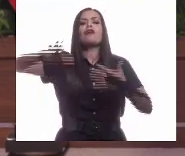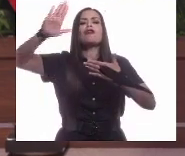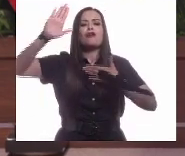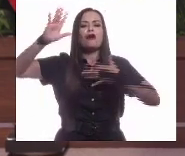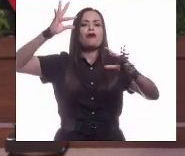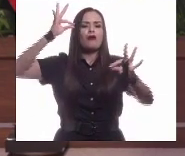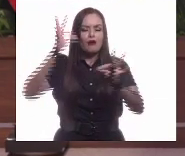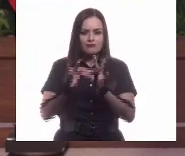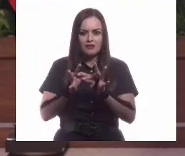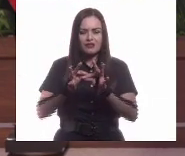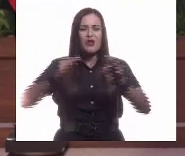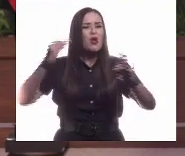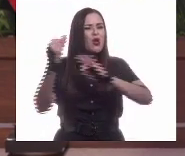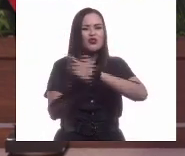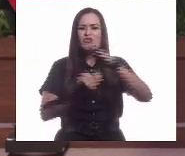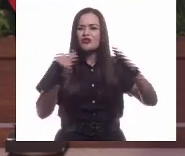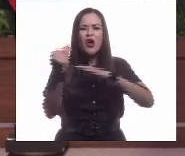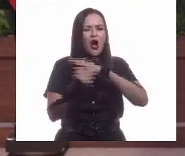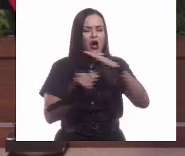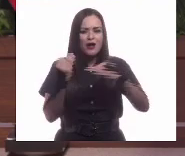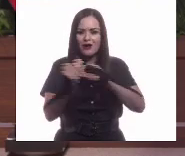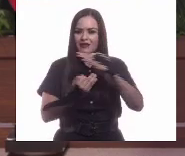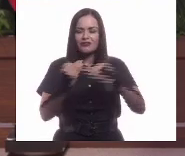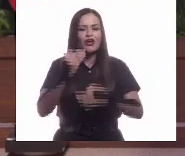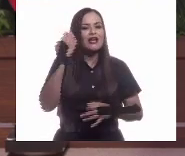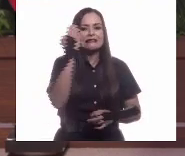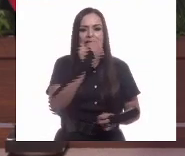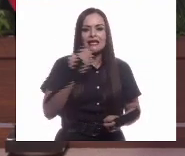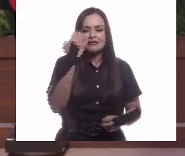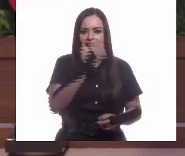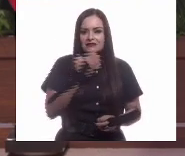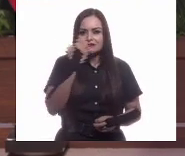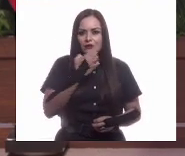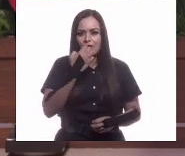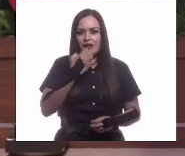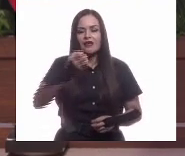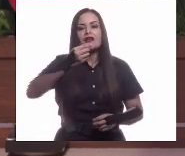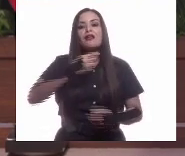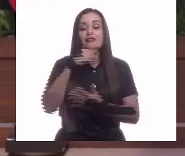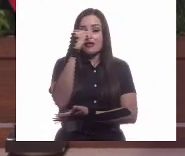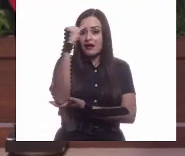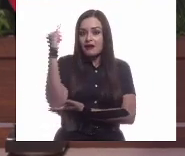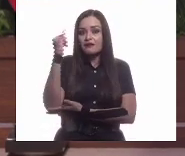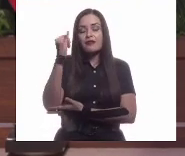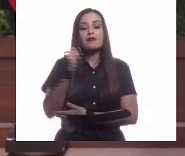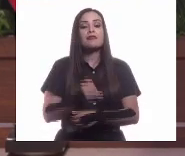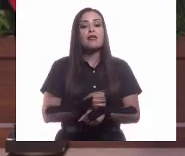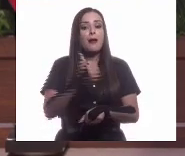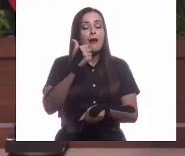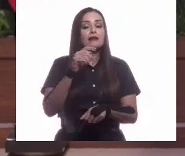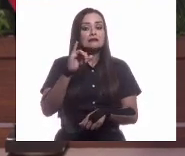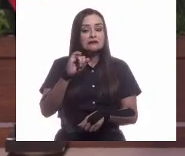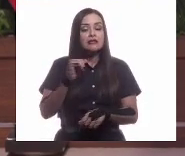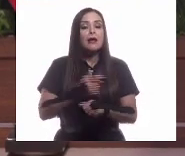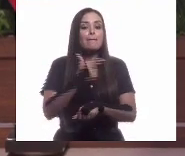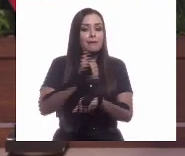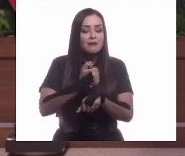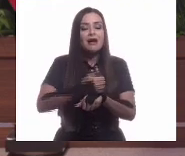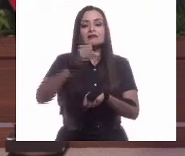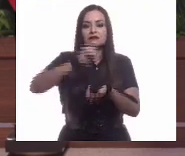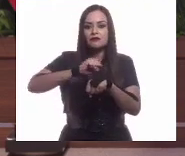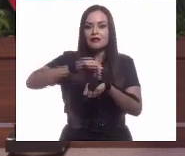Todas, absolutamente todas las escuelas de preescolar, de primaria y de secundaria en el